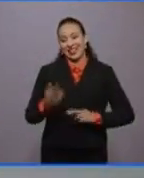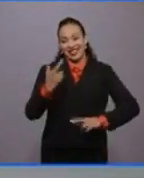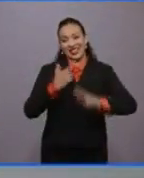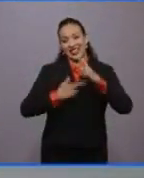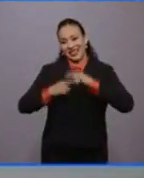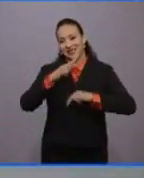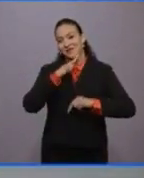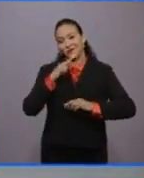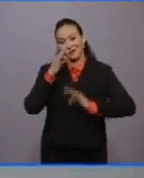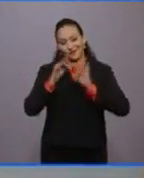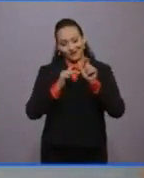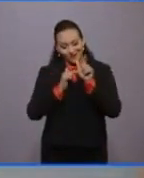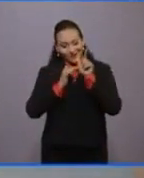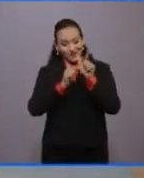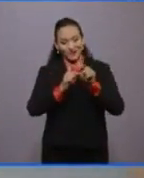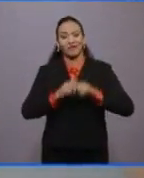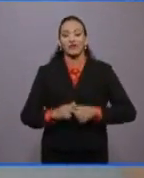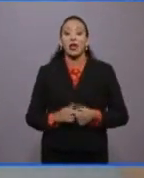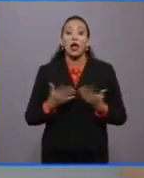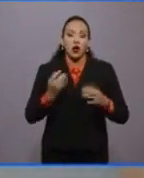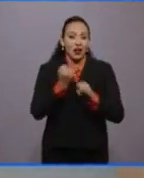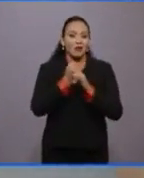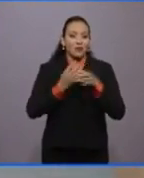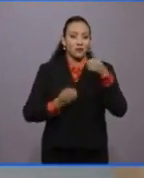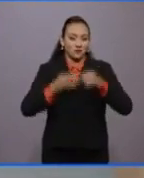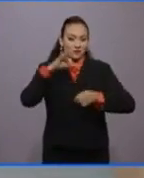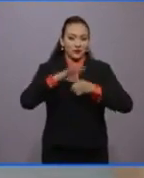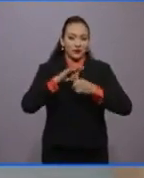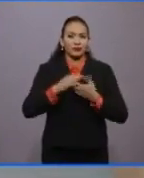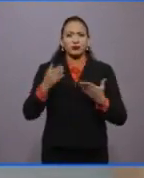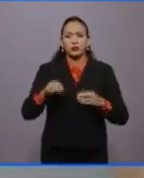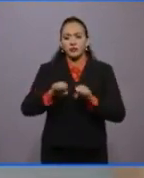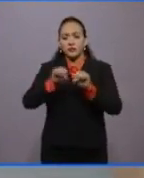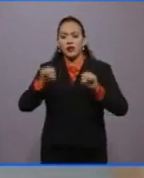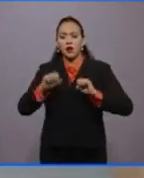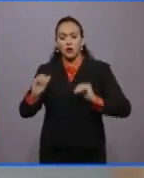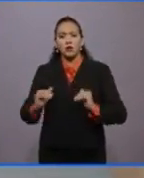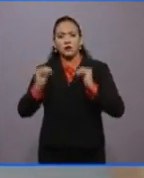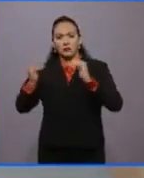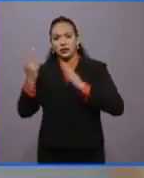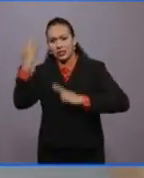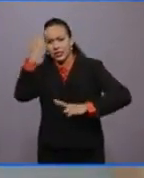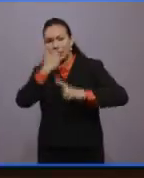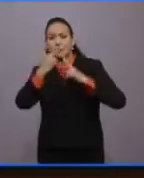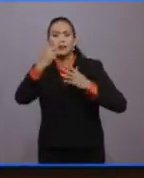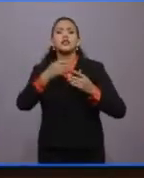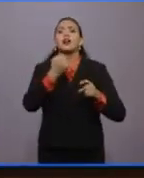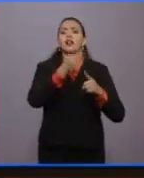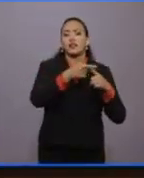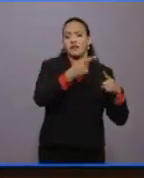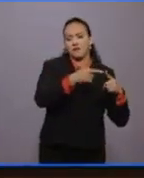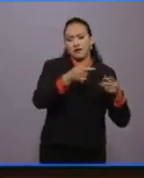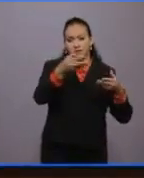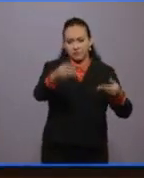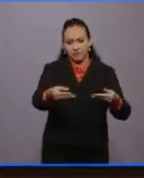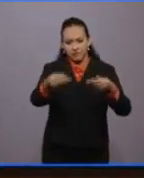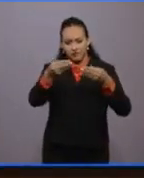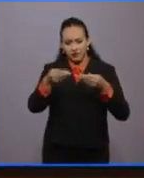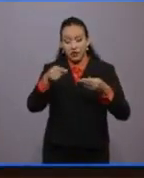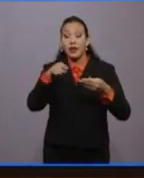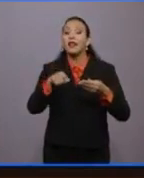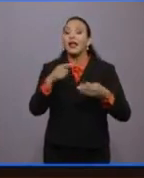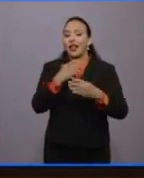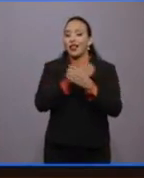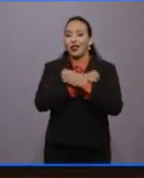Ya estamos de regreso con información electoral. La Sala Superior revocó el oficio de las comisiones de organización electoral y educación cívica